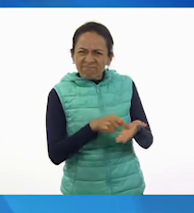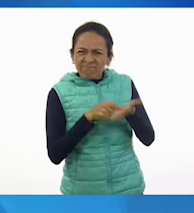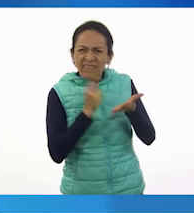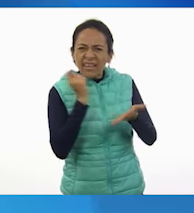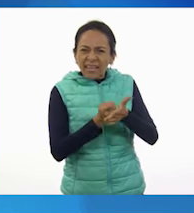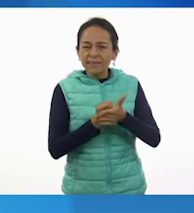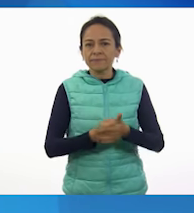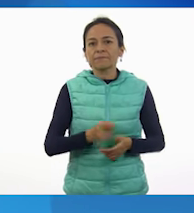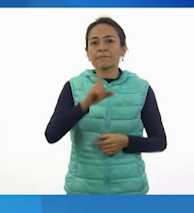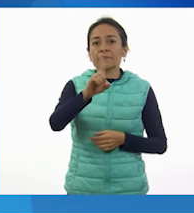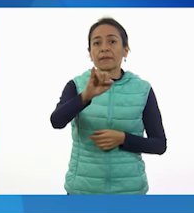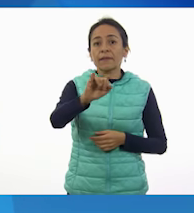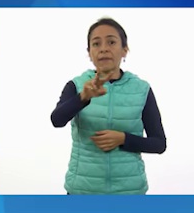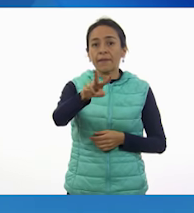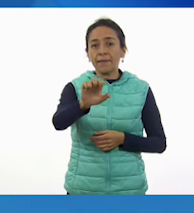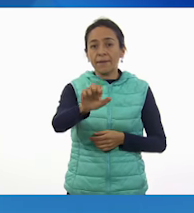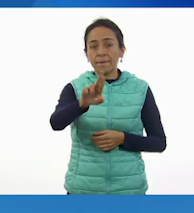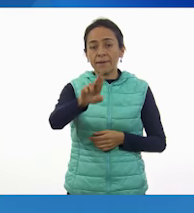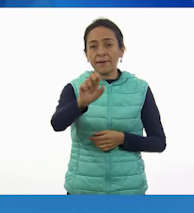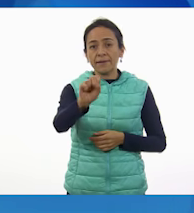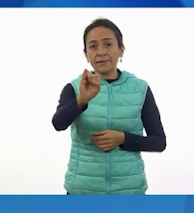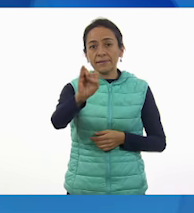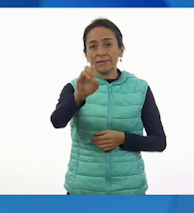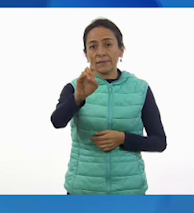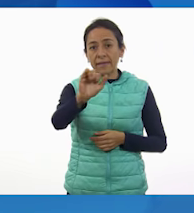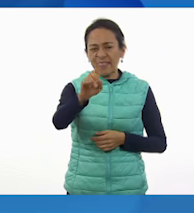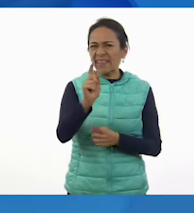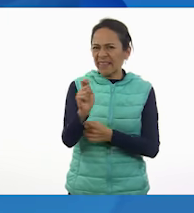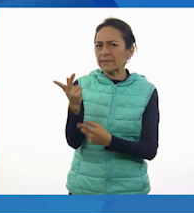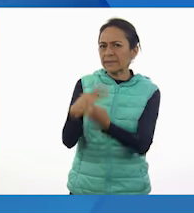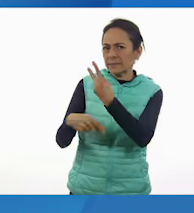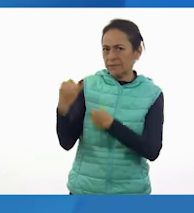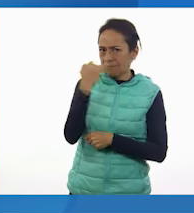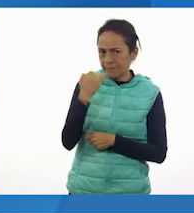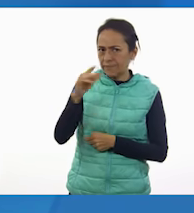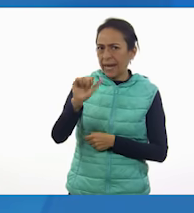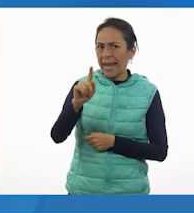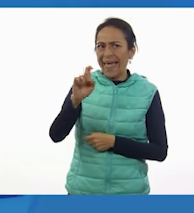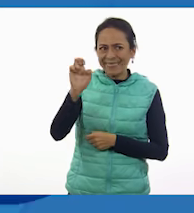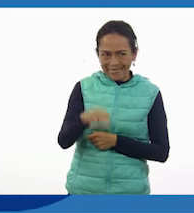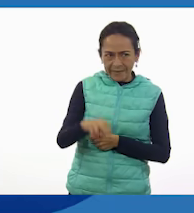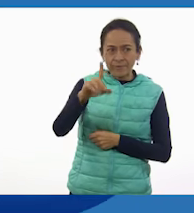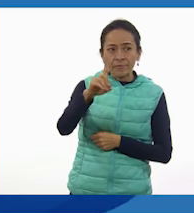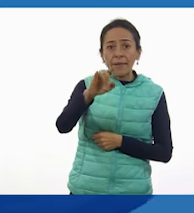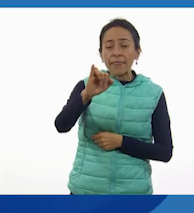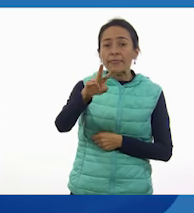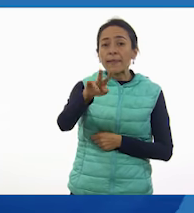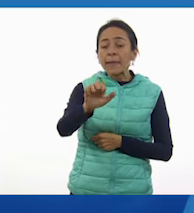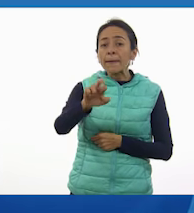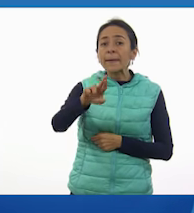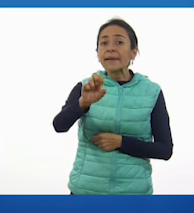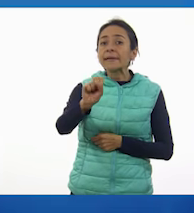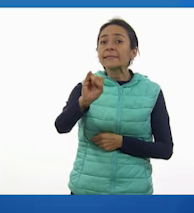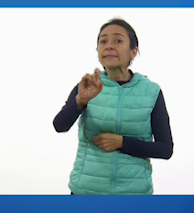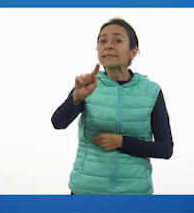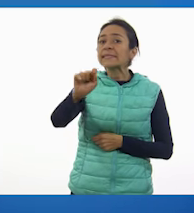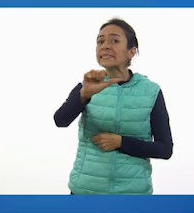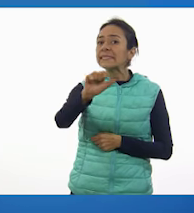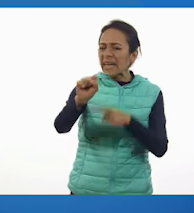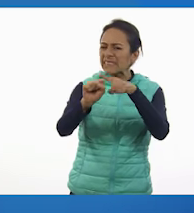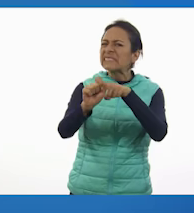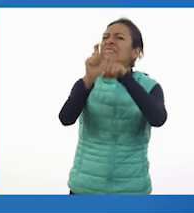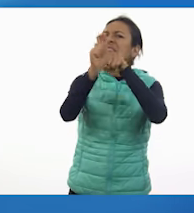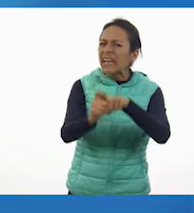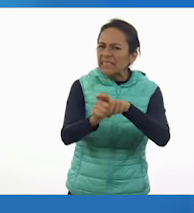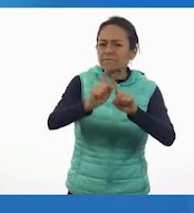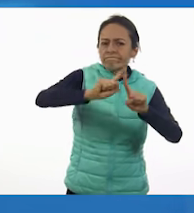Diversidad. La diversidad, de latín diversitas, es una noción que hace referencia a la diferencia,